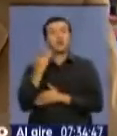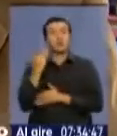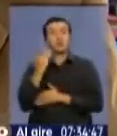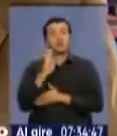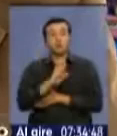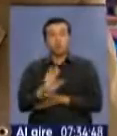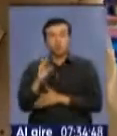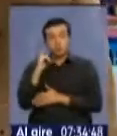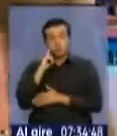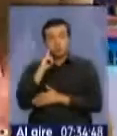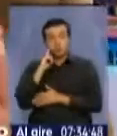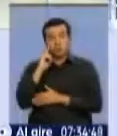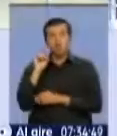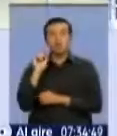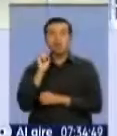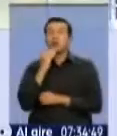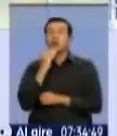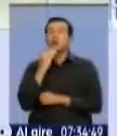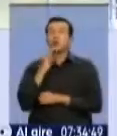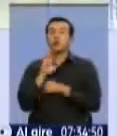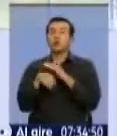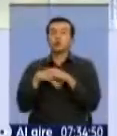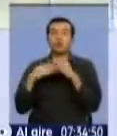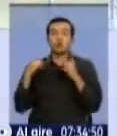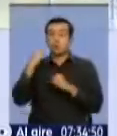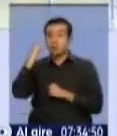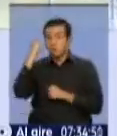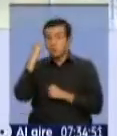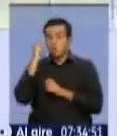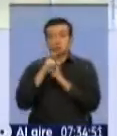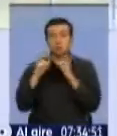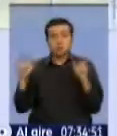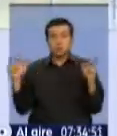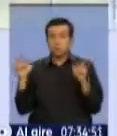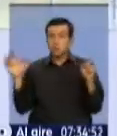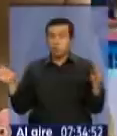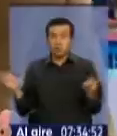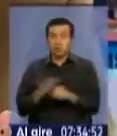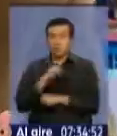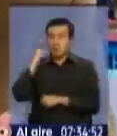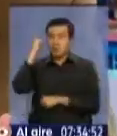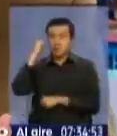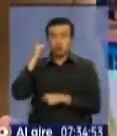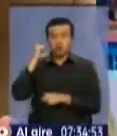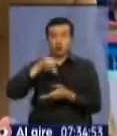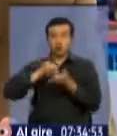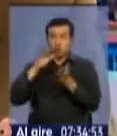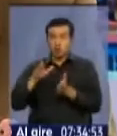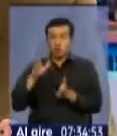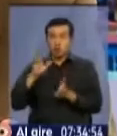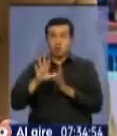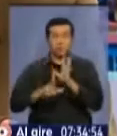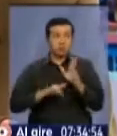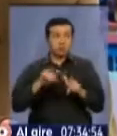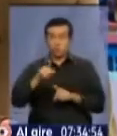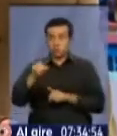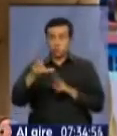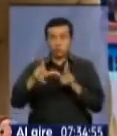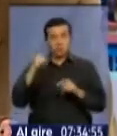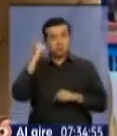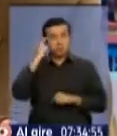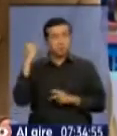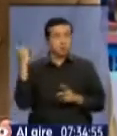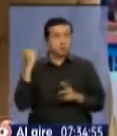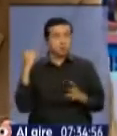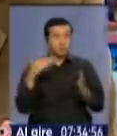pasa esto. No vamos a la muerte hacer... civil es perder todos los derechos todos los de derechos. Ciudadanía. Claro, pero también la persona que hace corrupción no pensó en que